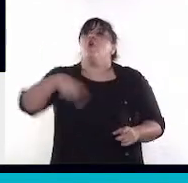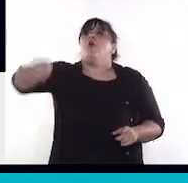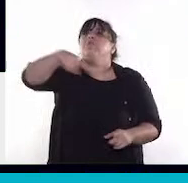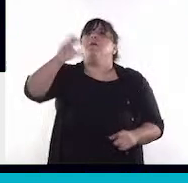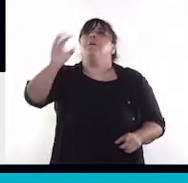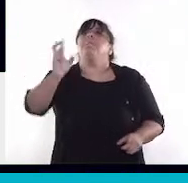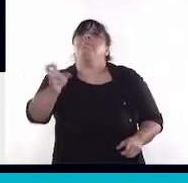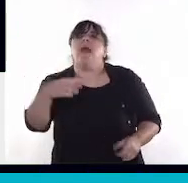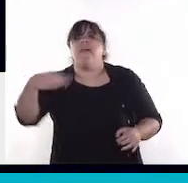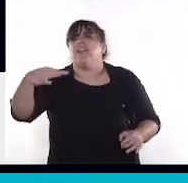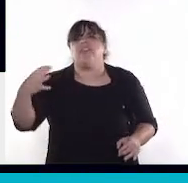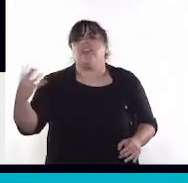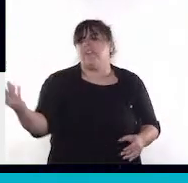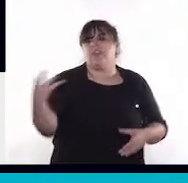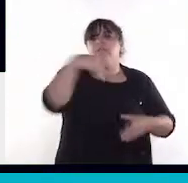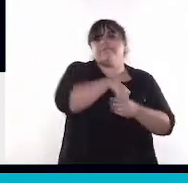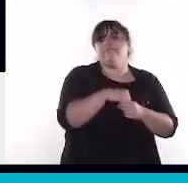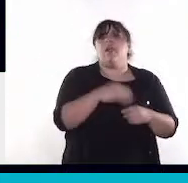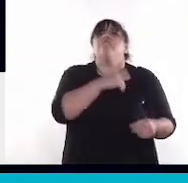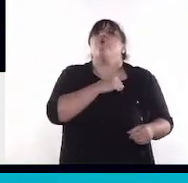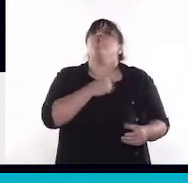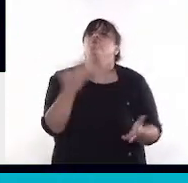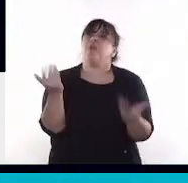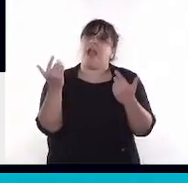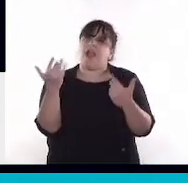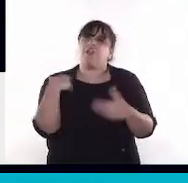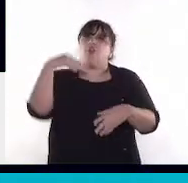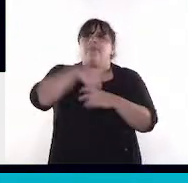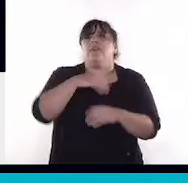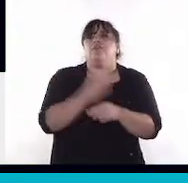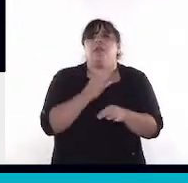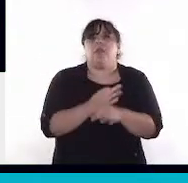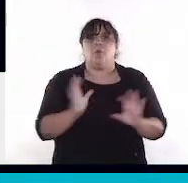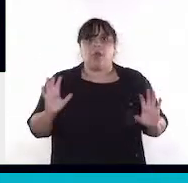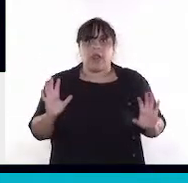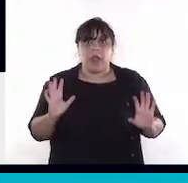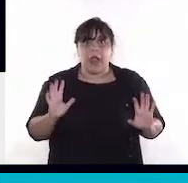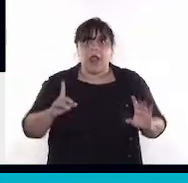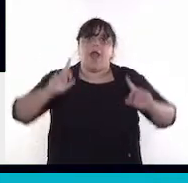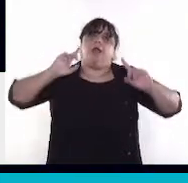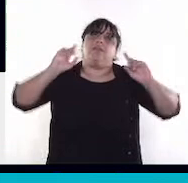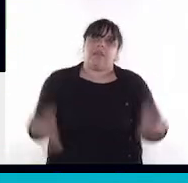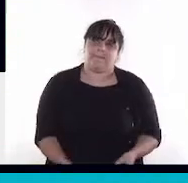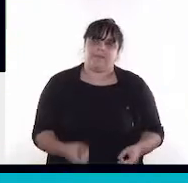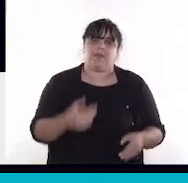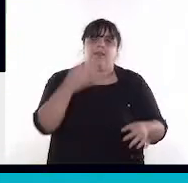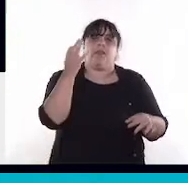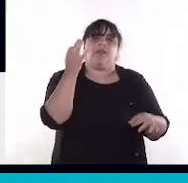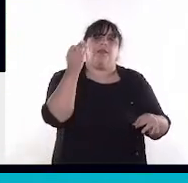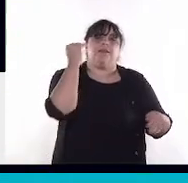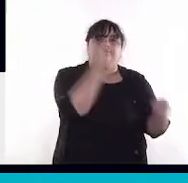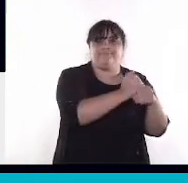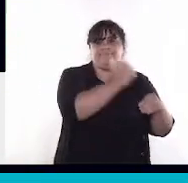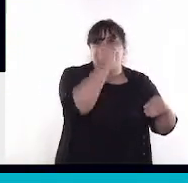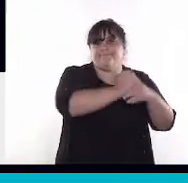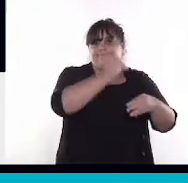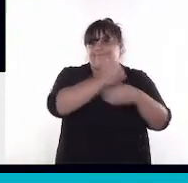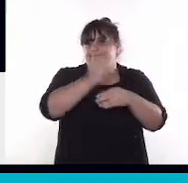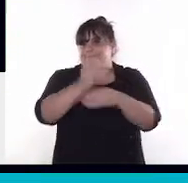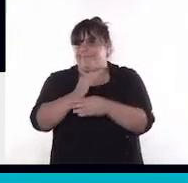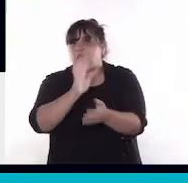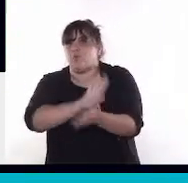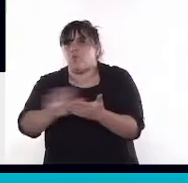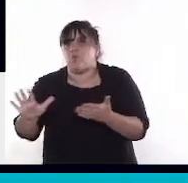cuando pedía voluntarios para que se hagan cargo de las escuelas, además de cerrar todas las modalidades de